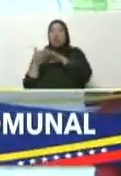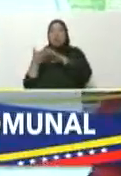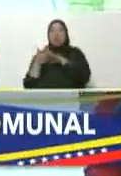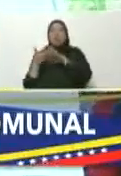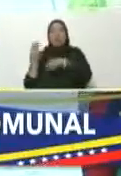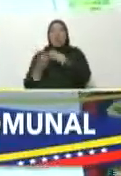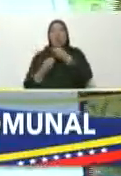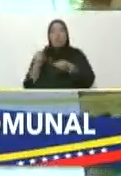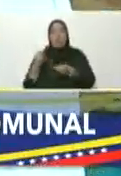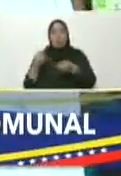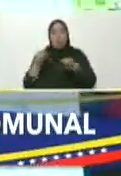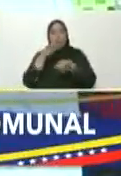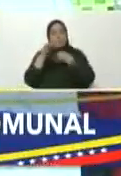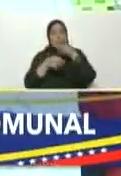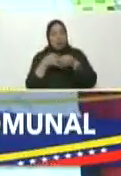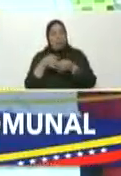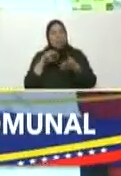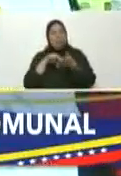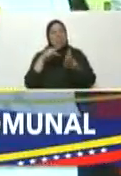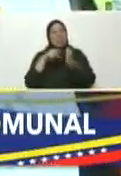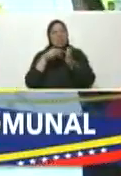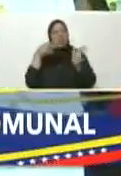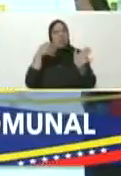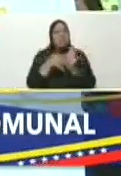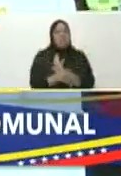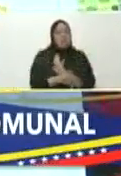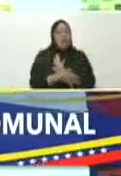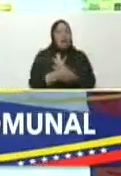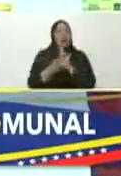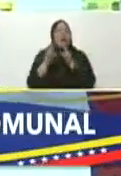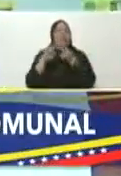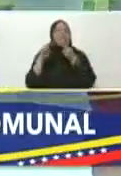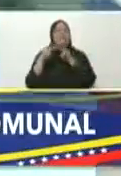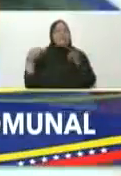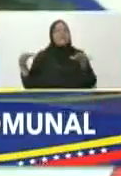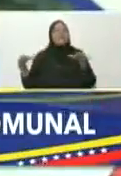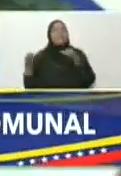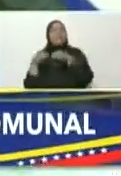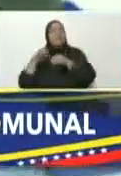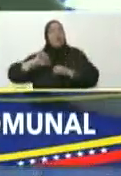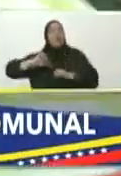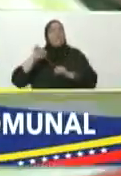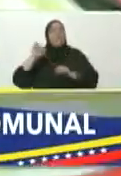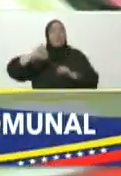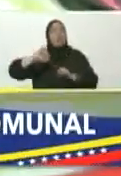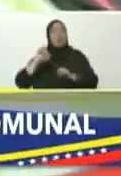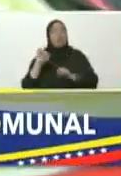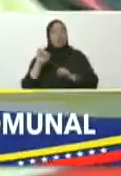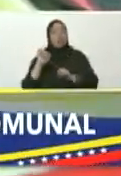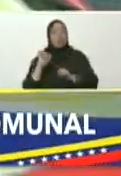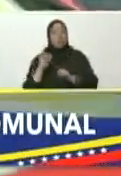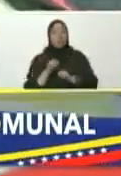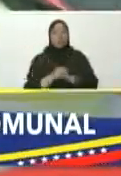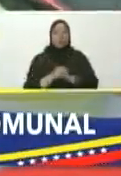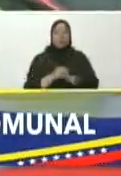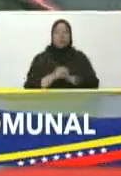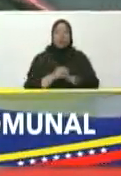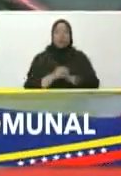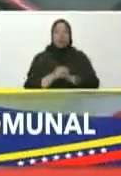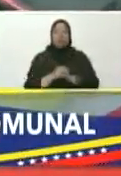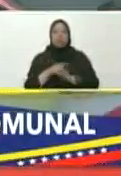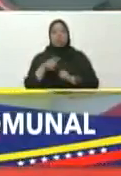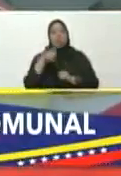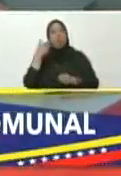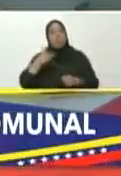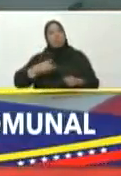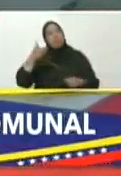de paz? ¿Qué me puedes contar? Positivo, se le ha dado respuesta inmediata a nuestra ciudadanía. Es lo más importante. Yo creo que el método nuestro,